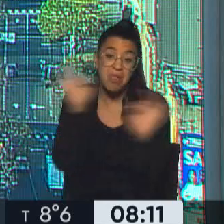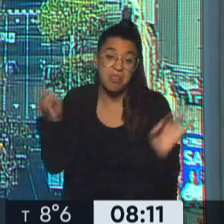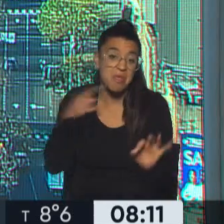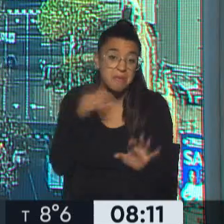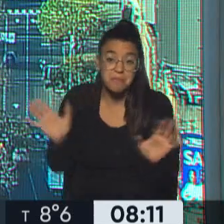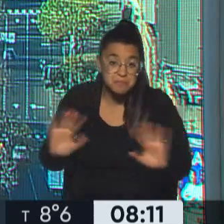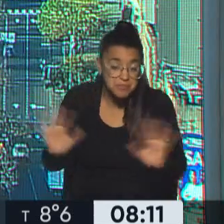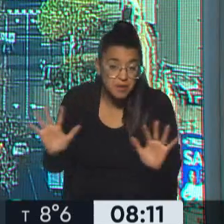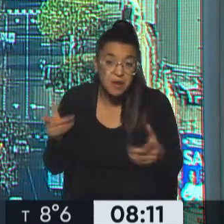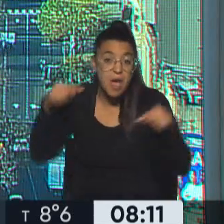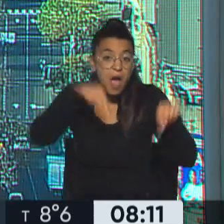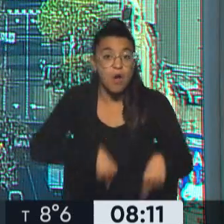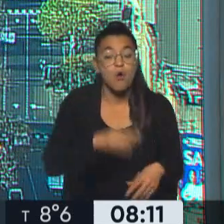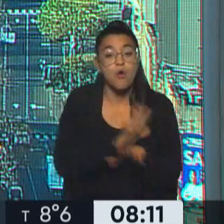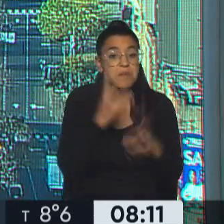nada de lo que está ahora abajo de investigación